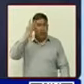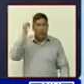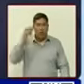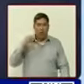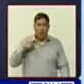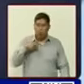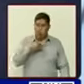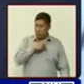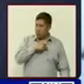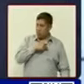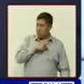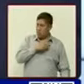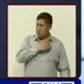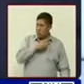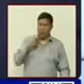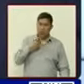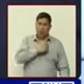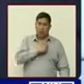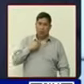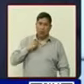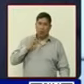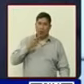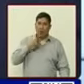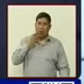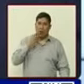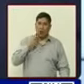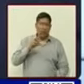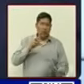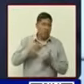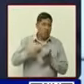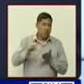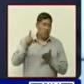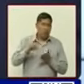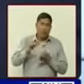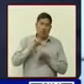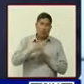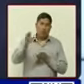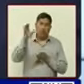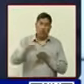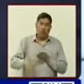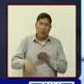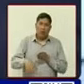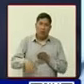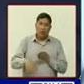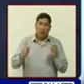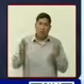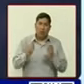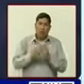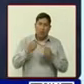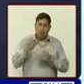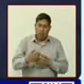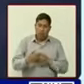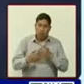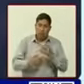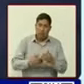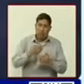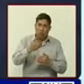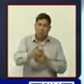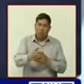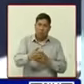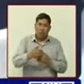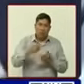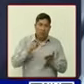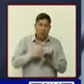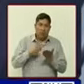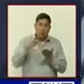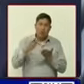Legislativa Plurinacional no habría aprobado y no habría cumplido, además de eso, con los plazos para que